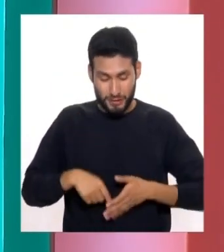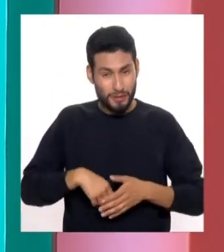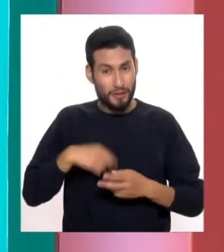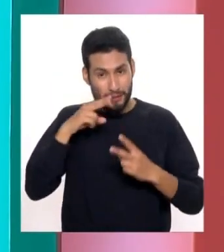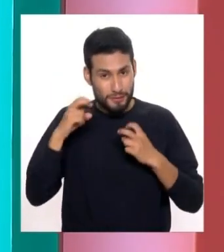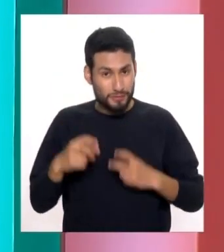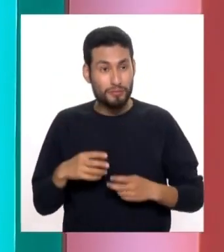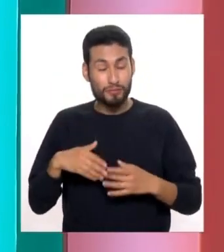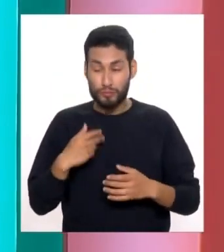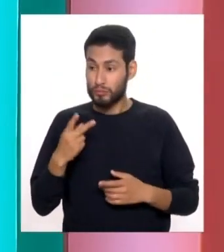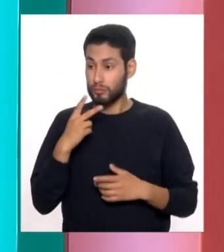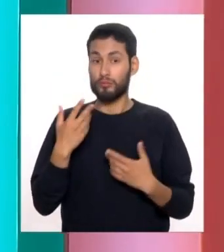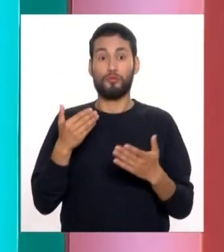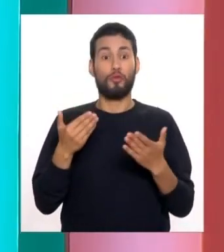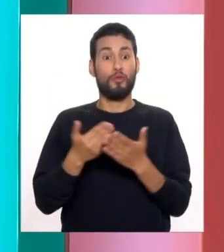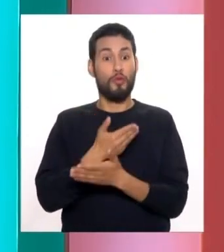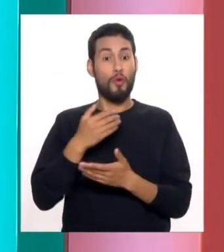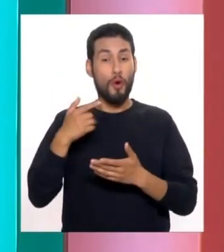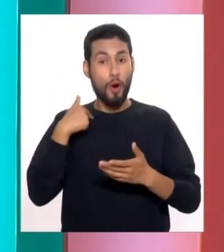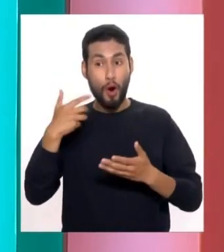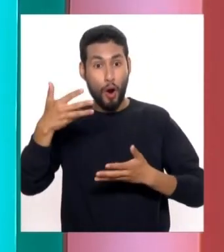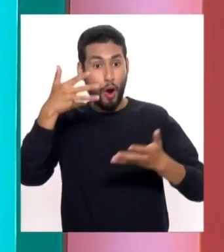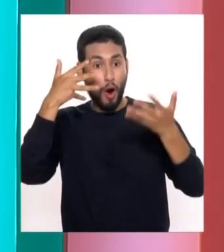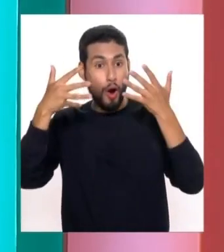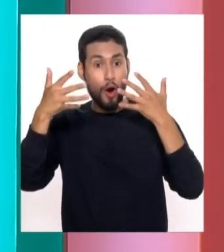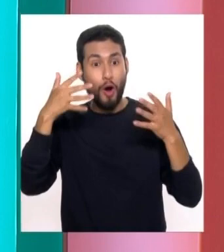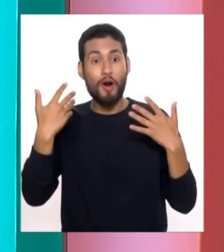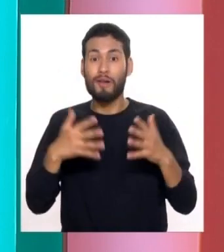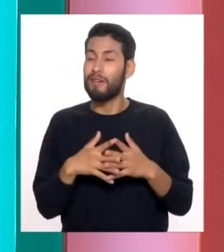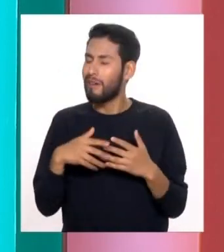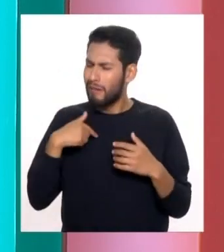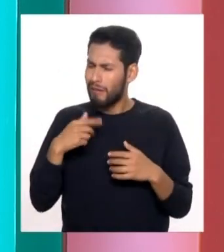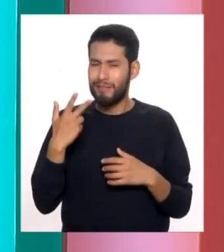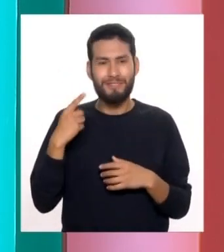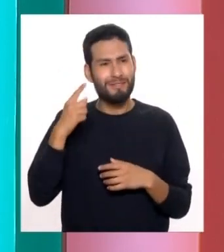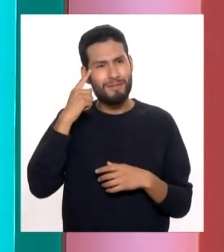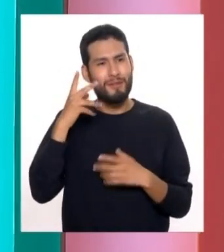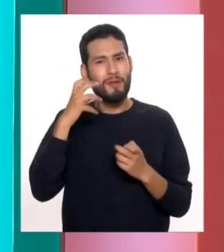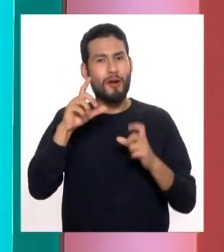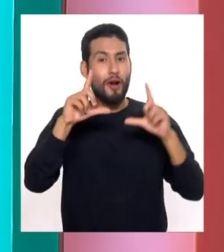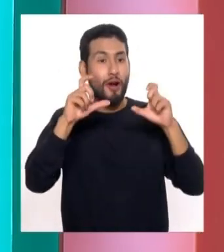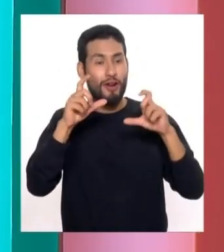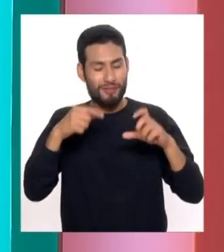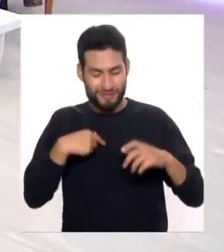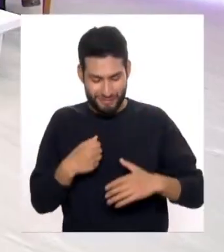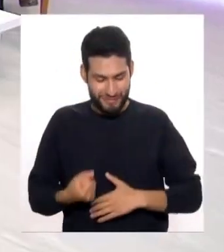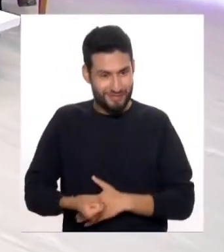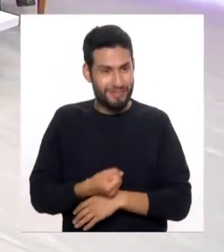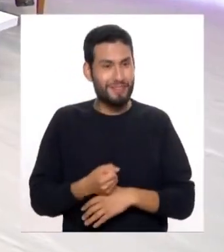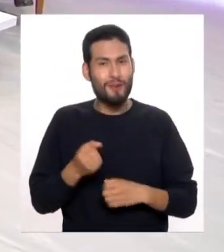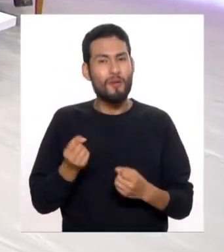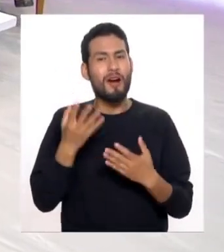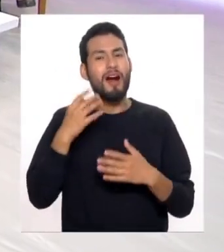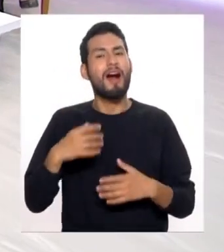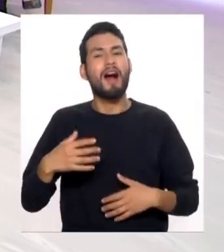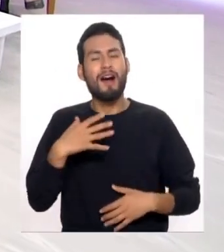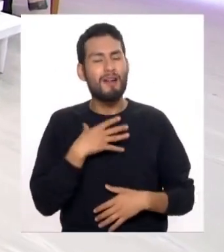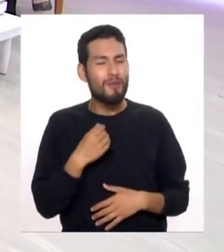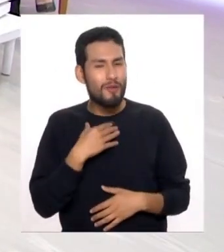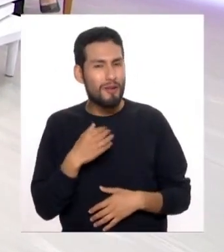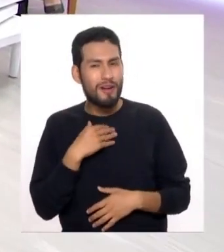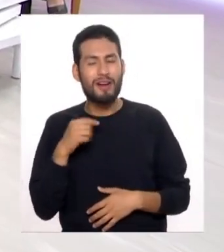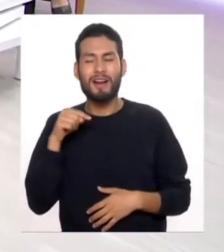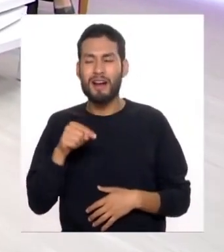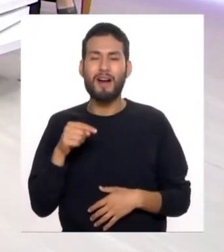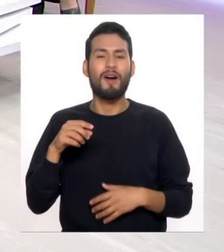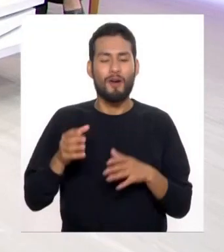a ver un nuevo mundo que ya hoy día solamente a veces se lo ve para la fotito, ¿no? Que cuántos meses tiene o qué sexo tiene, cuando